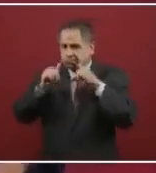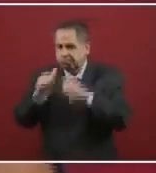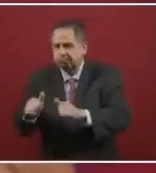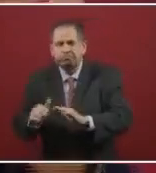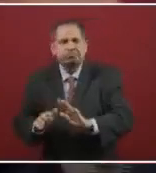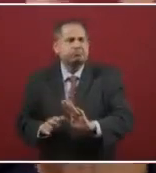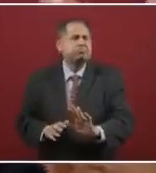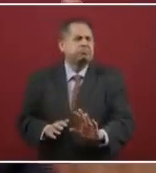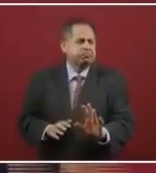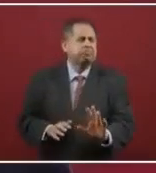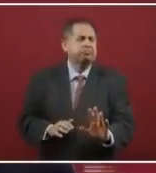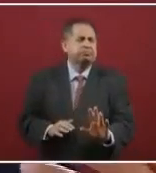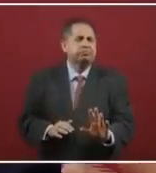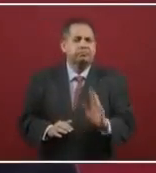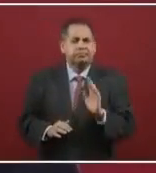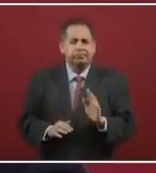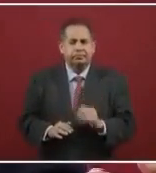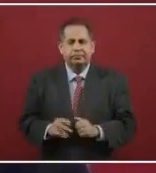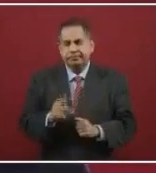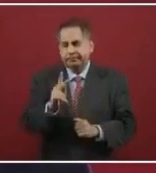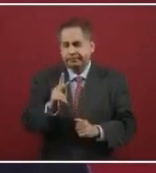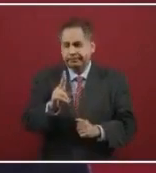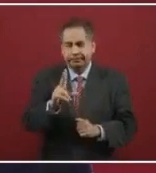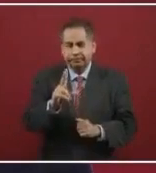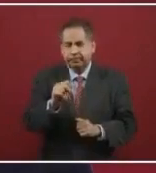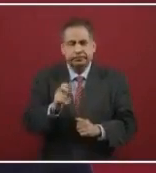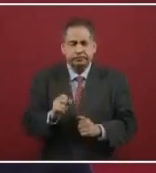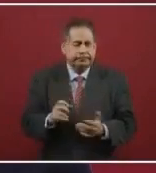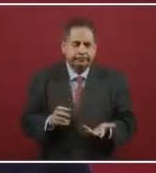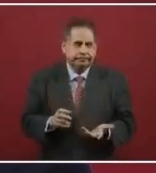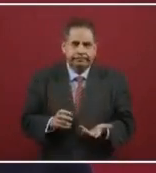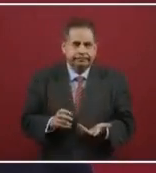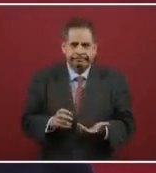pero no va a ser Reforma